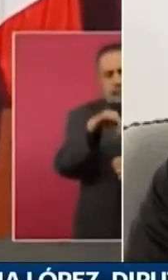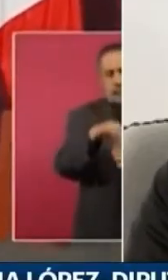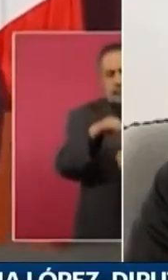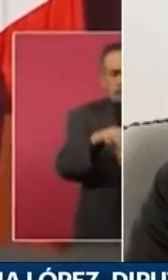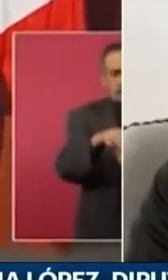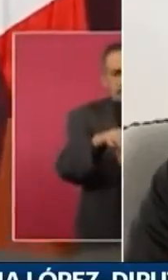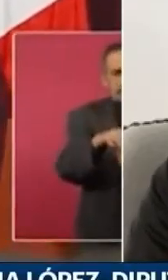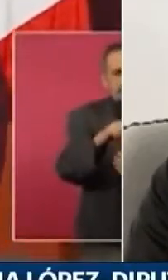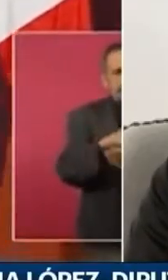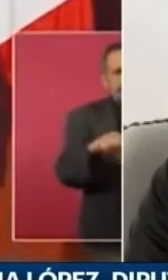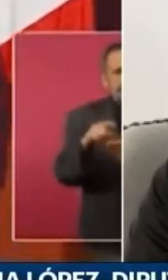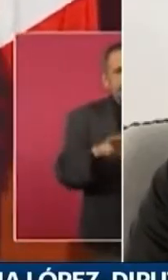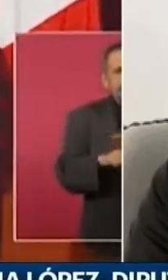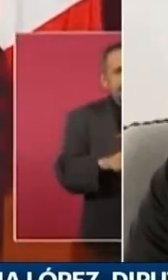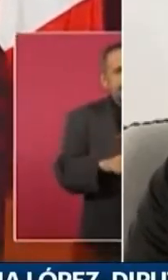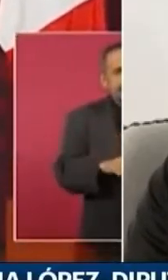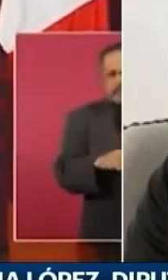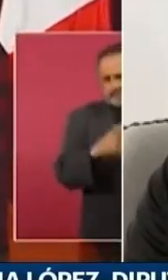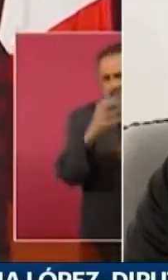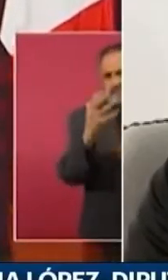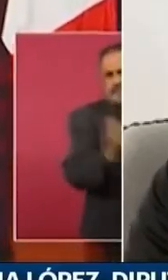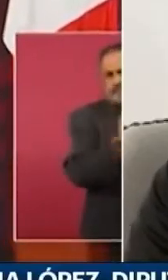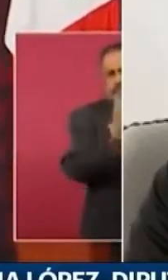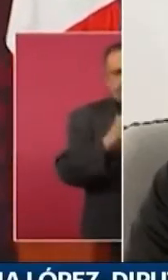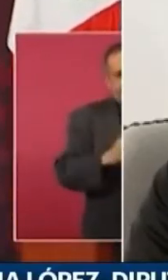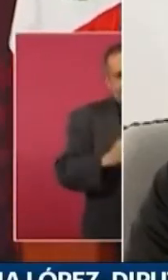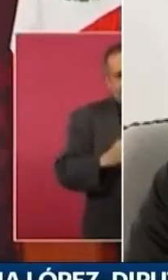declaraciones un poco subidas de tono, a ver, Cancillería del